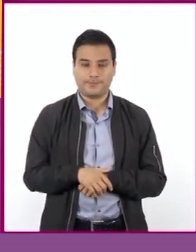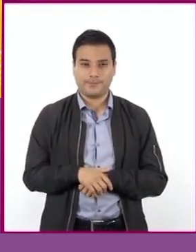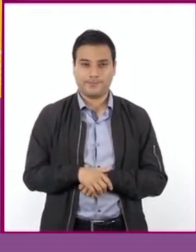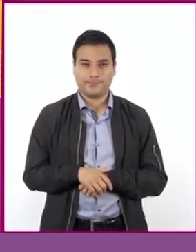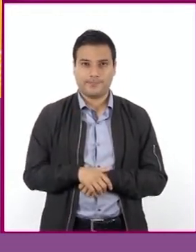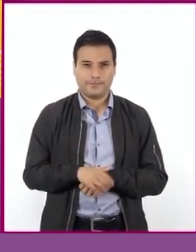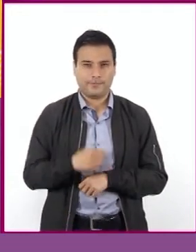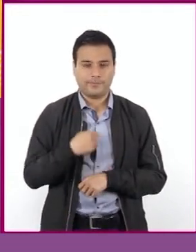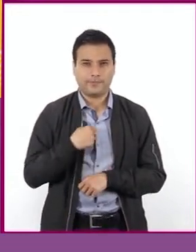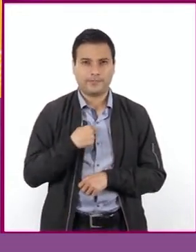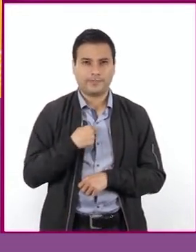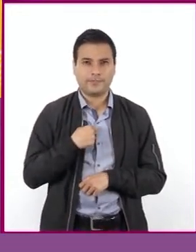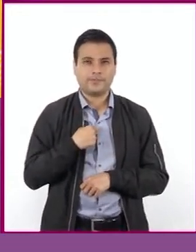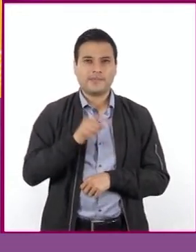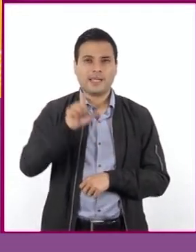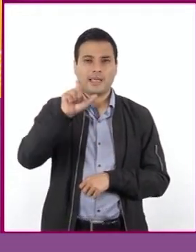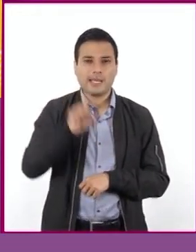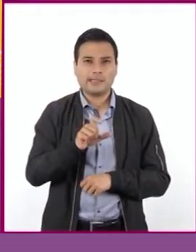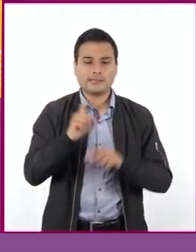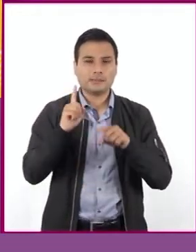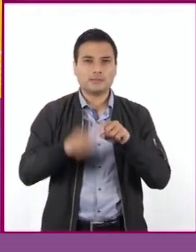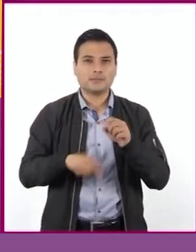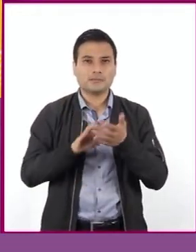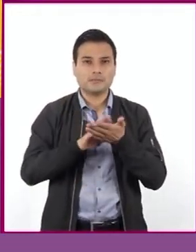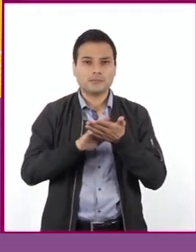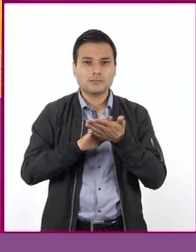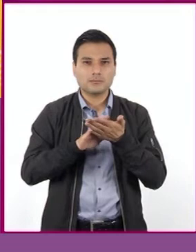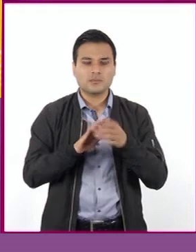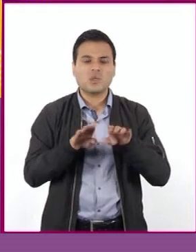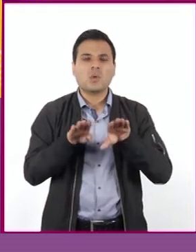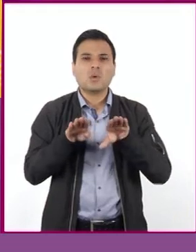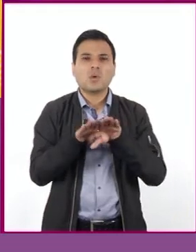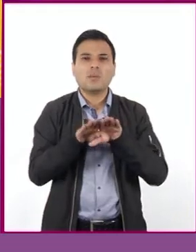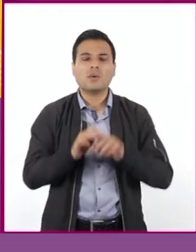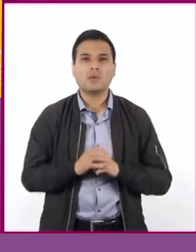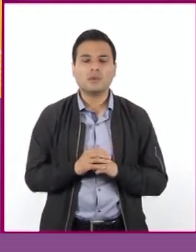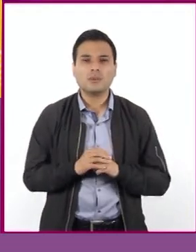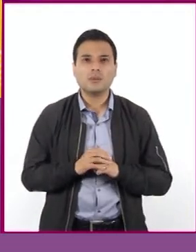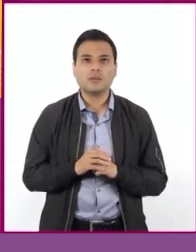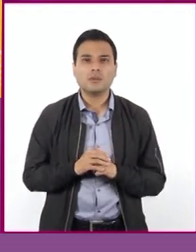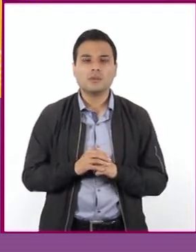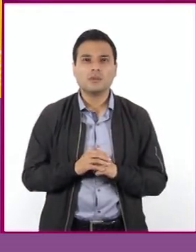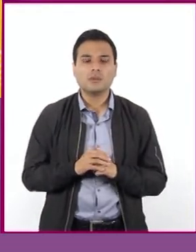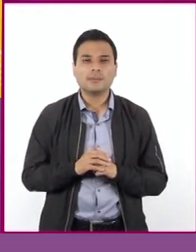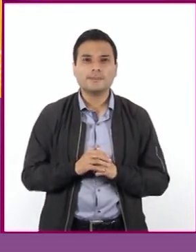eliminar a la incógnita x, debido a que tenemos coeficientes diferentes,